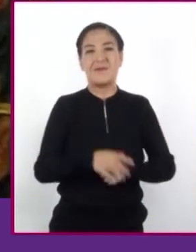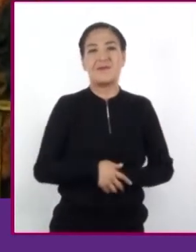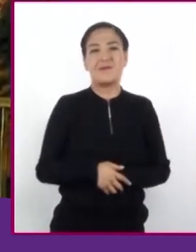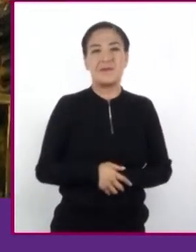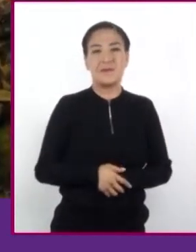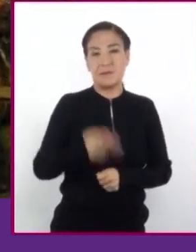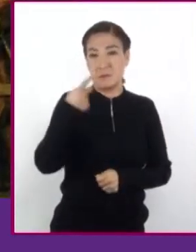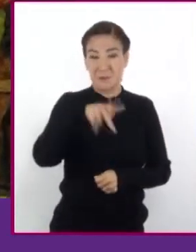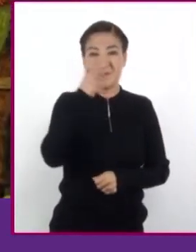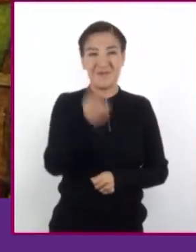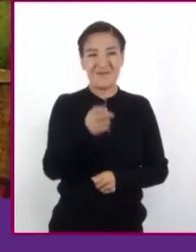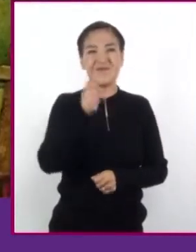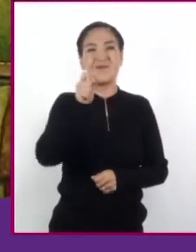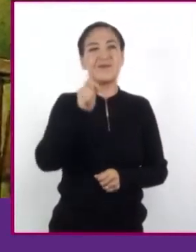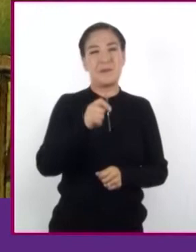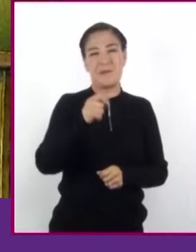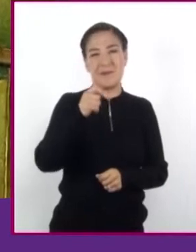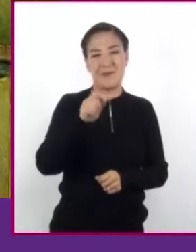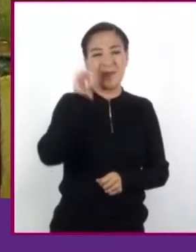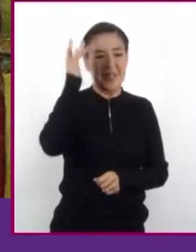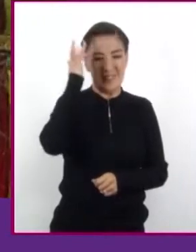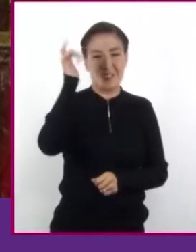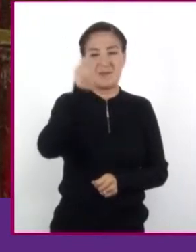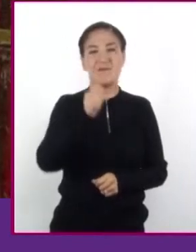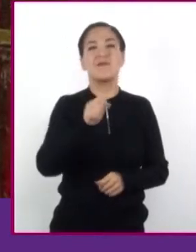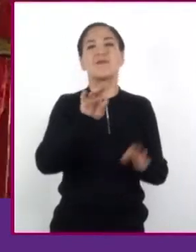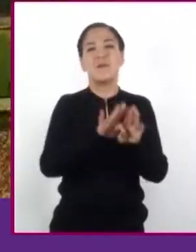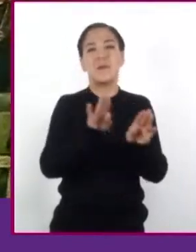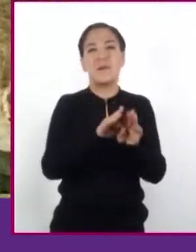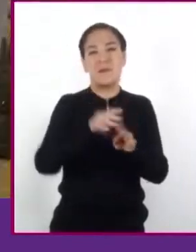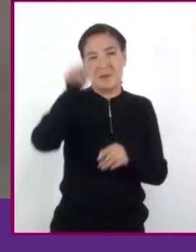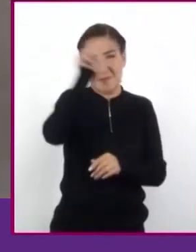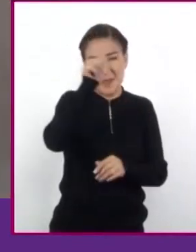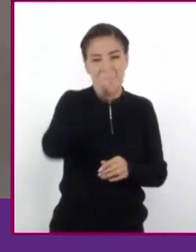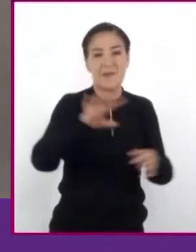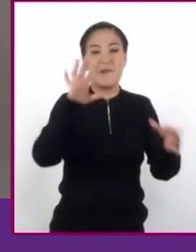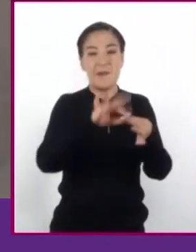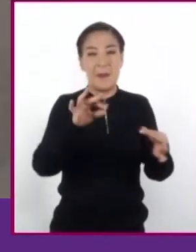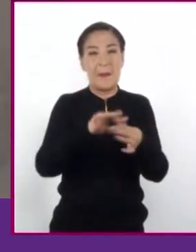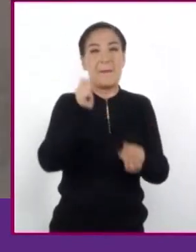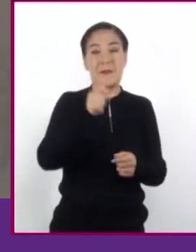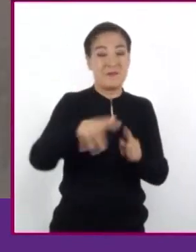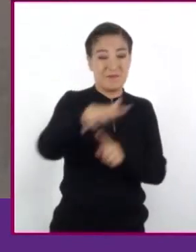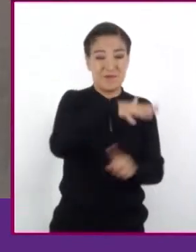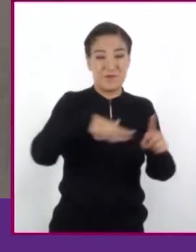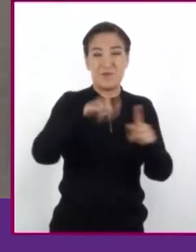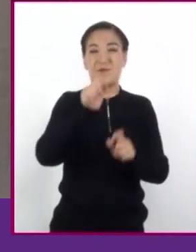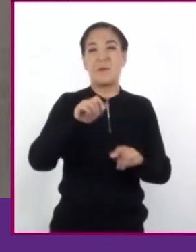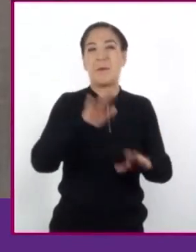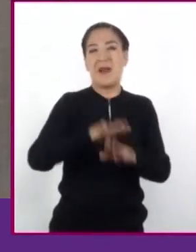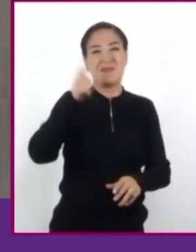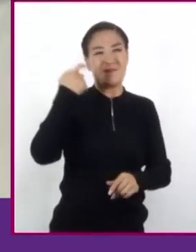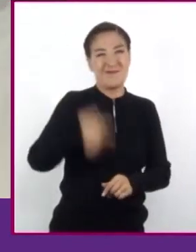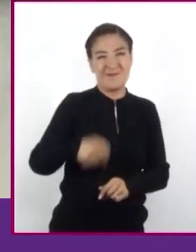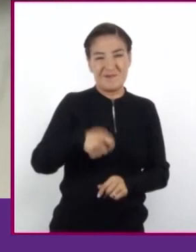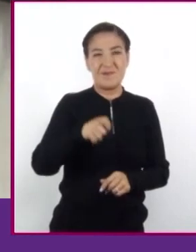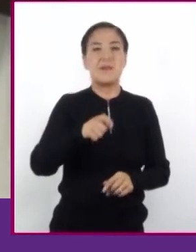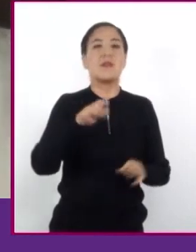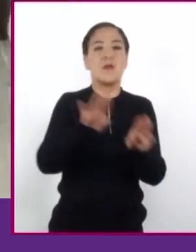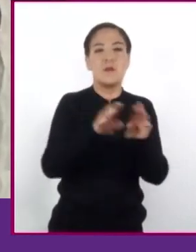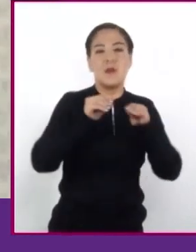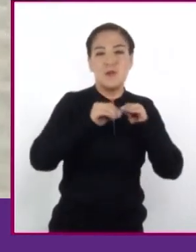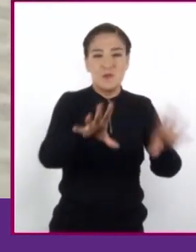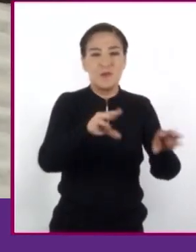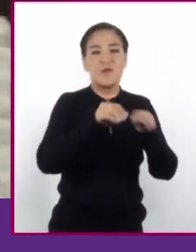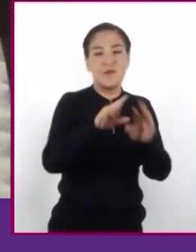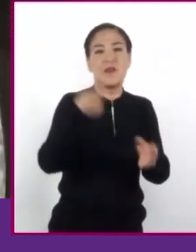Pero mientras el Santo Oficio detenía publicaciones perseguidas, en las mejores esferas sociales se tejía un entramado que las hacía circular a